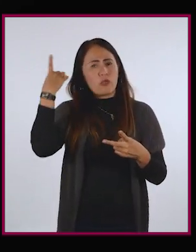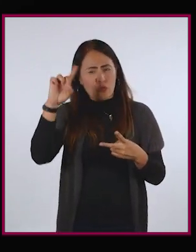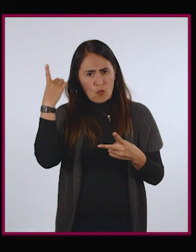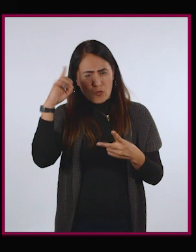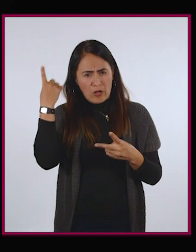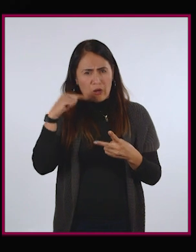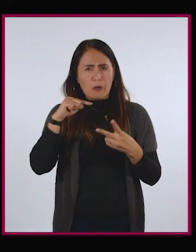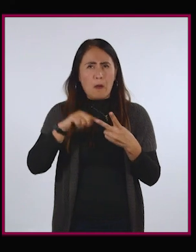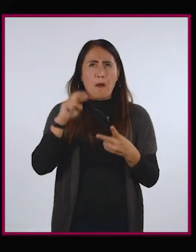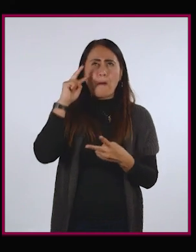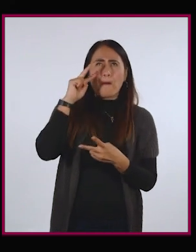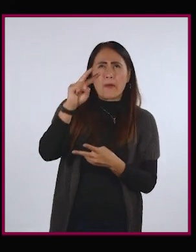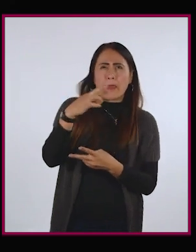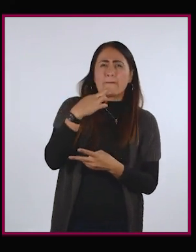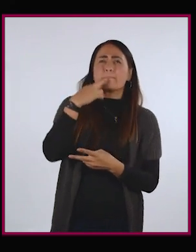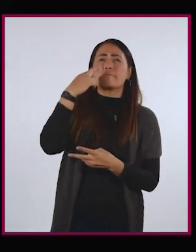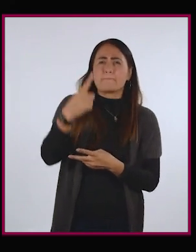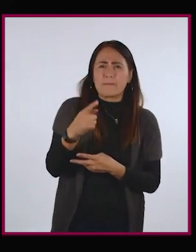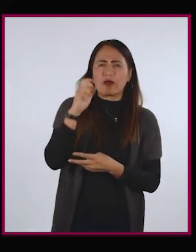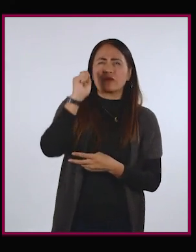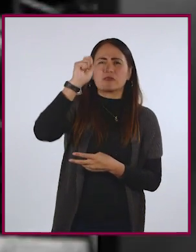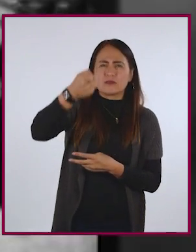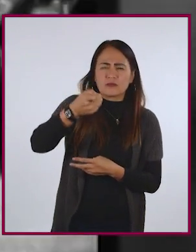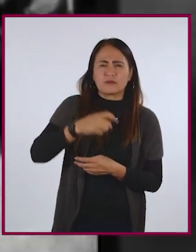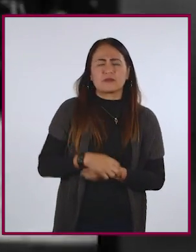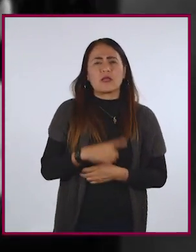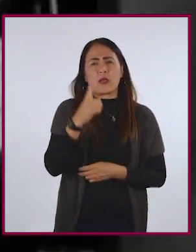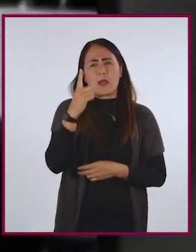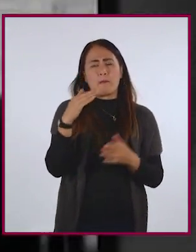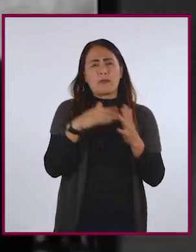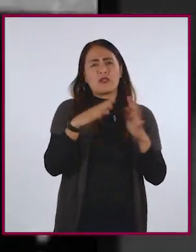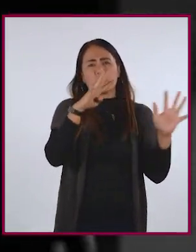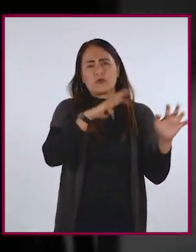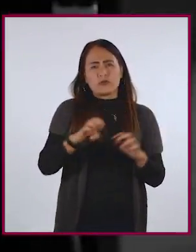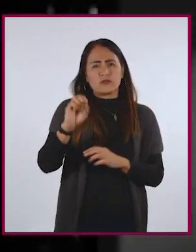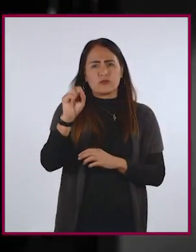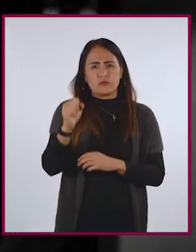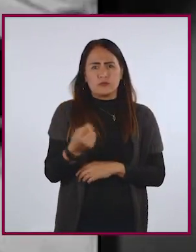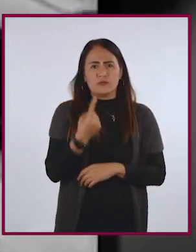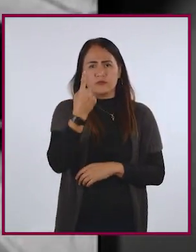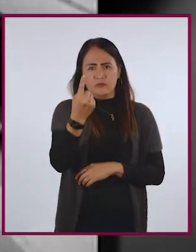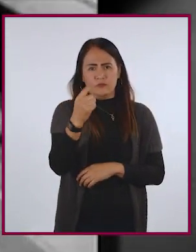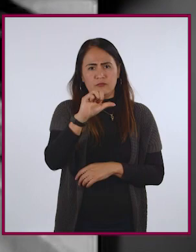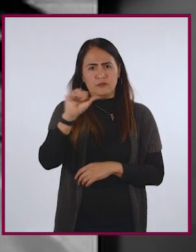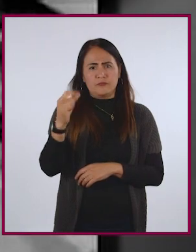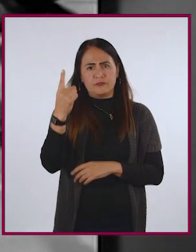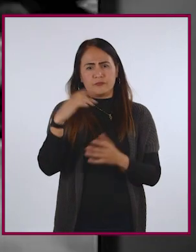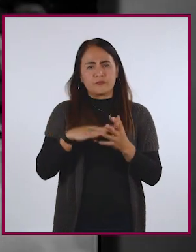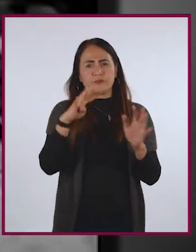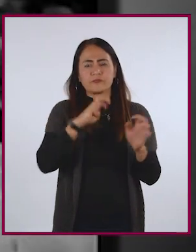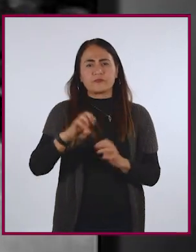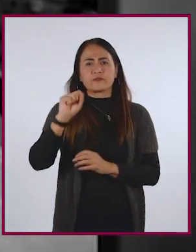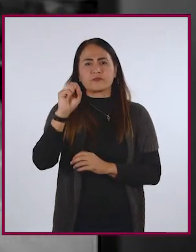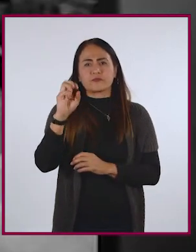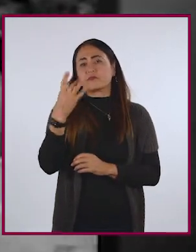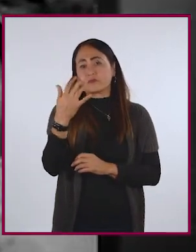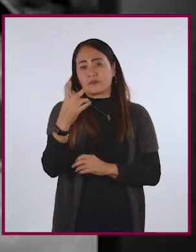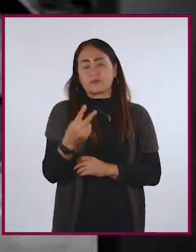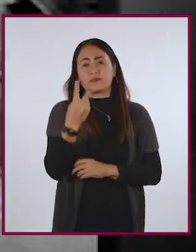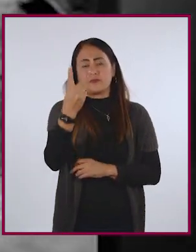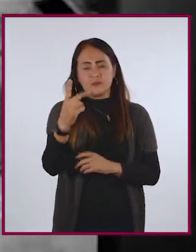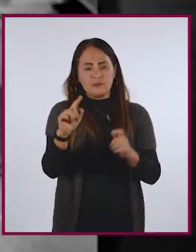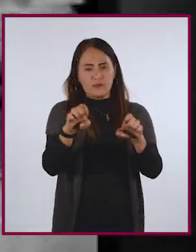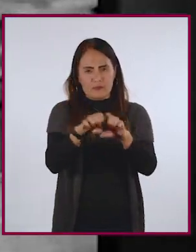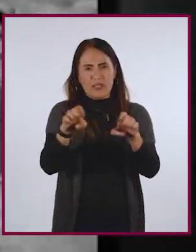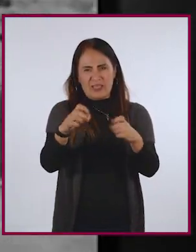poder tener una mejor apreciación del suceso. De 1951 a 1952, Joaquín